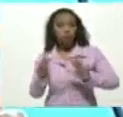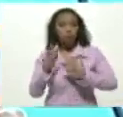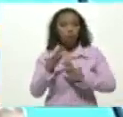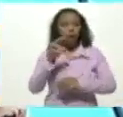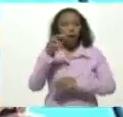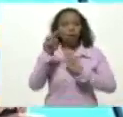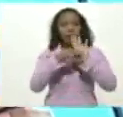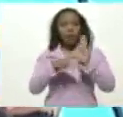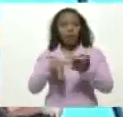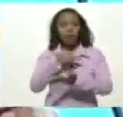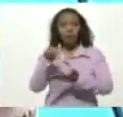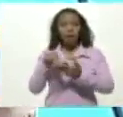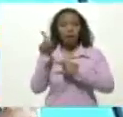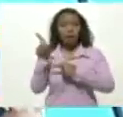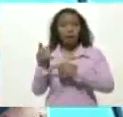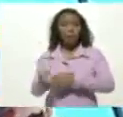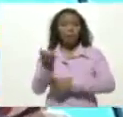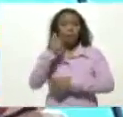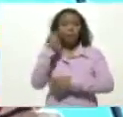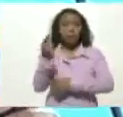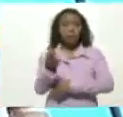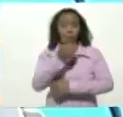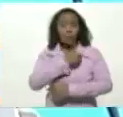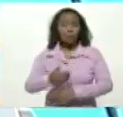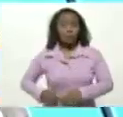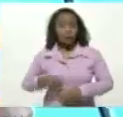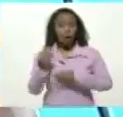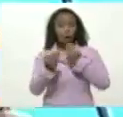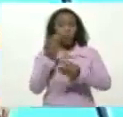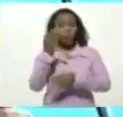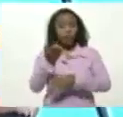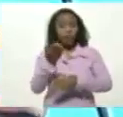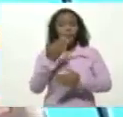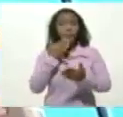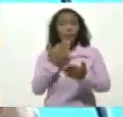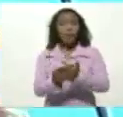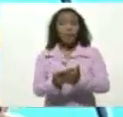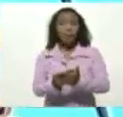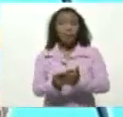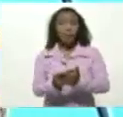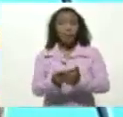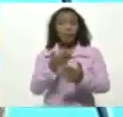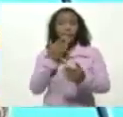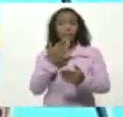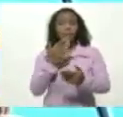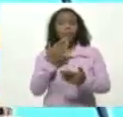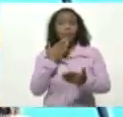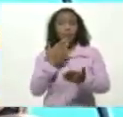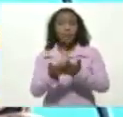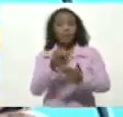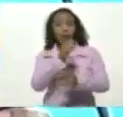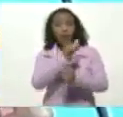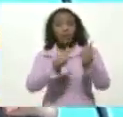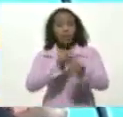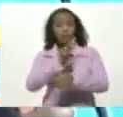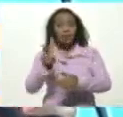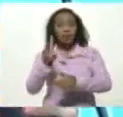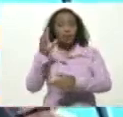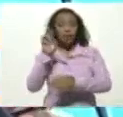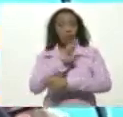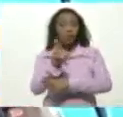nacional. Es importante decirle, presidente, que como usted nos ha pedido y nos los ha pedido la vicepresidenta de la República,